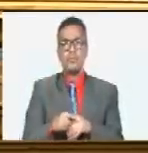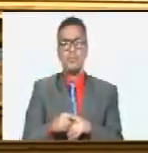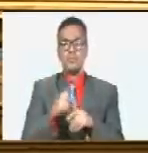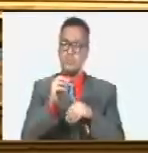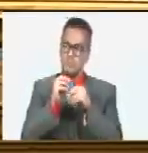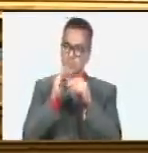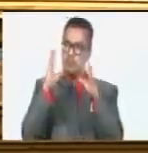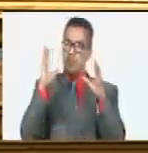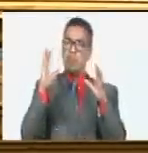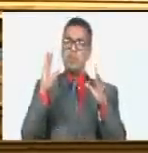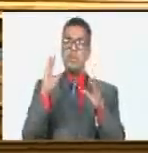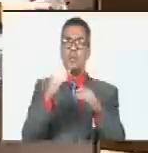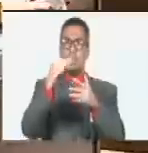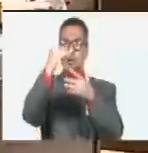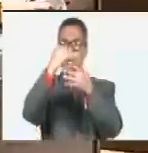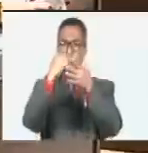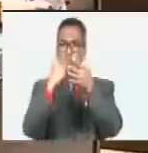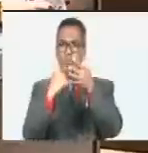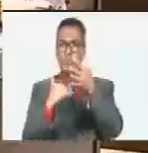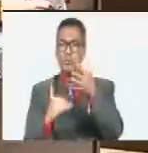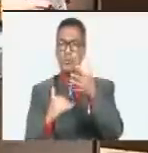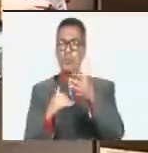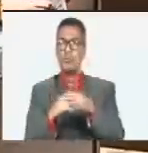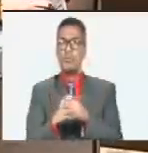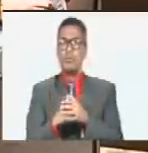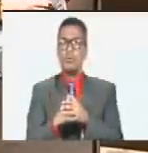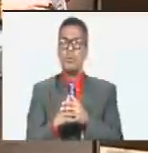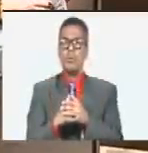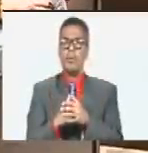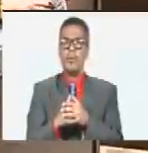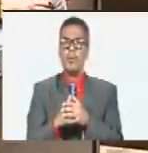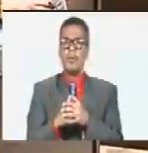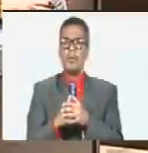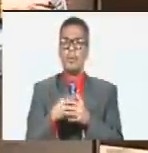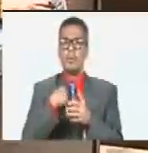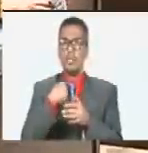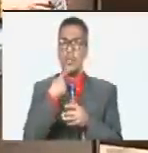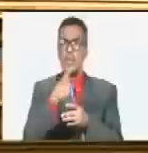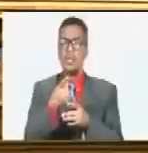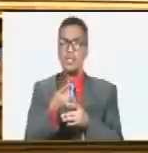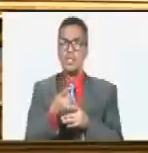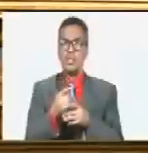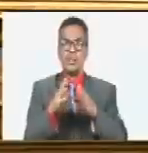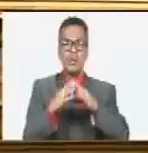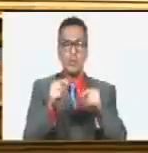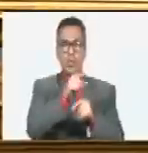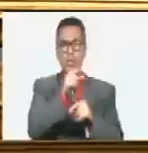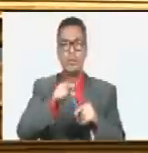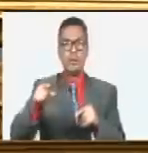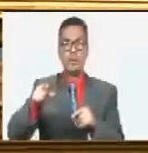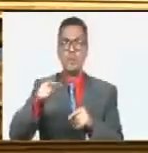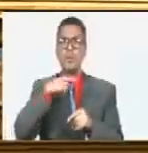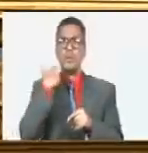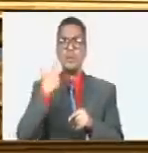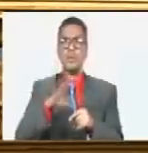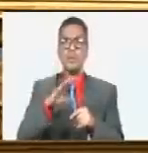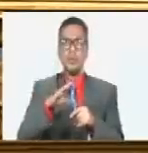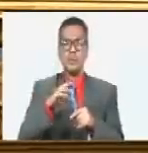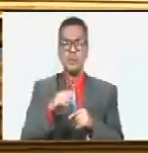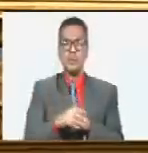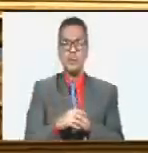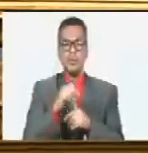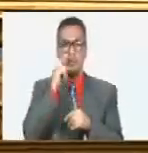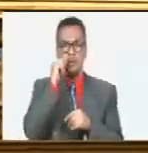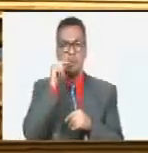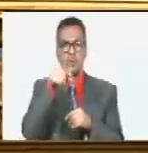Milagrosamente bajaba, Rondero. Es decir, la tasa de mortalidad de adultos, que es una tasa que